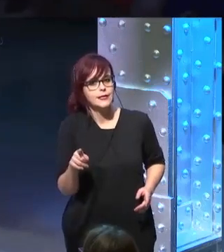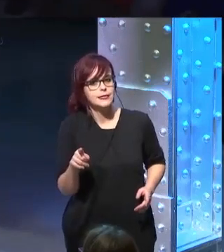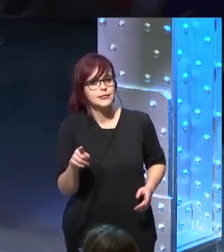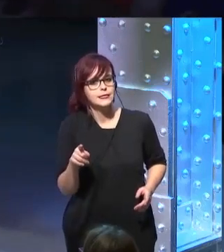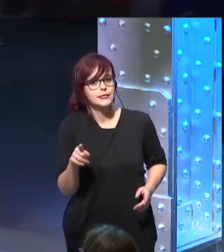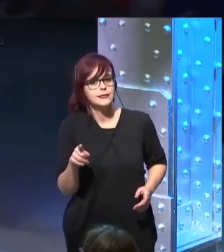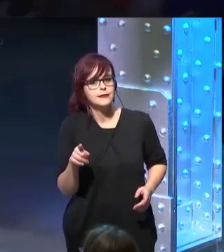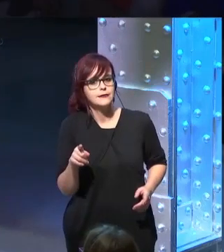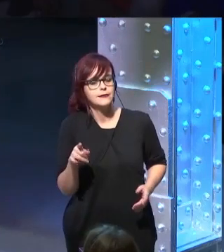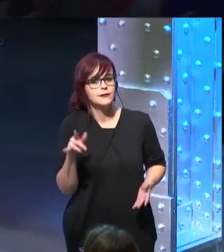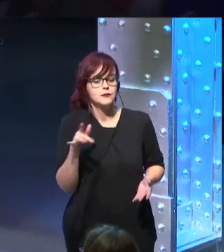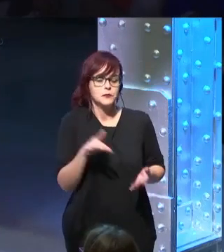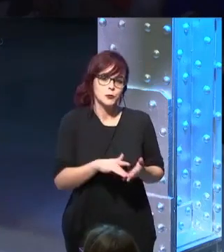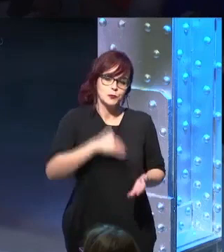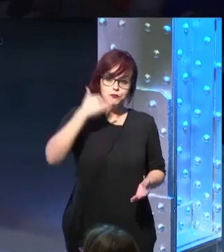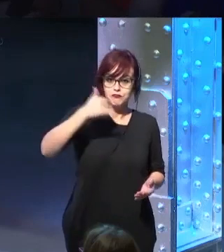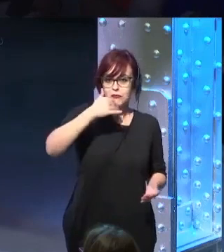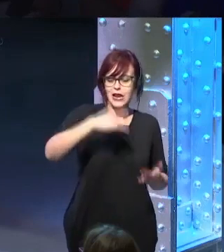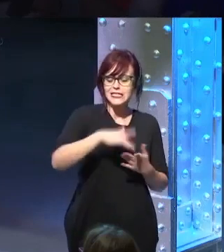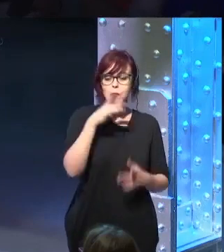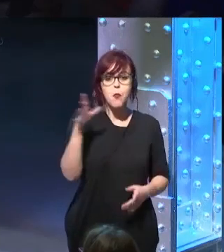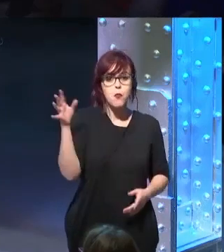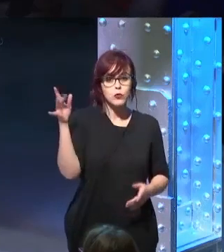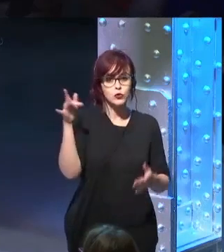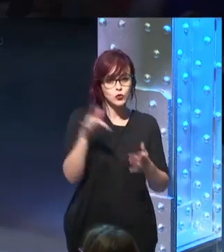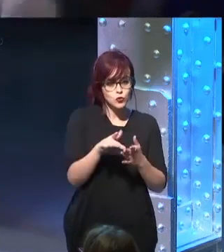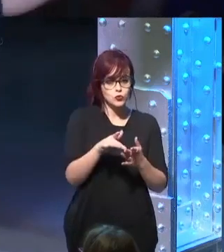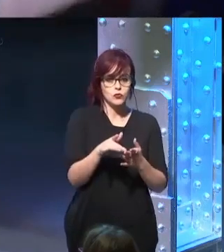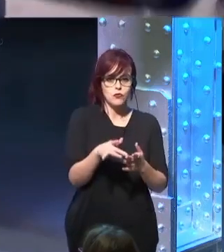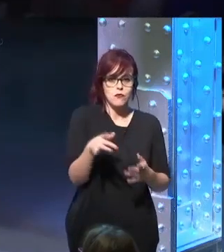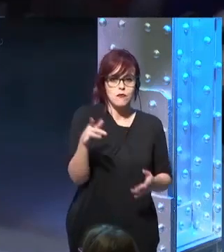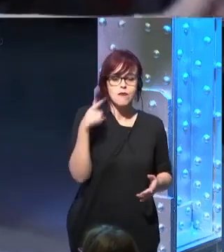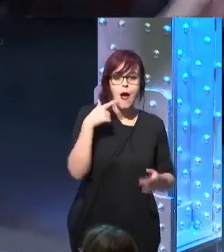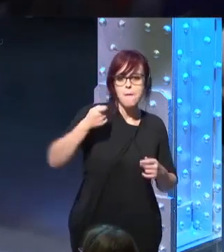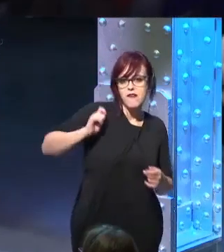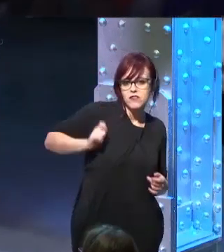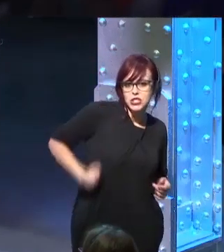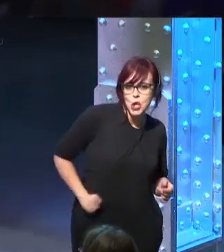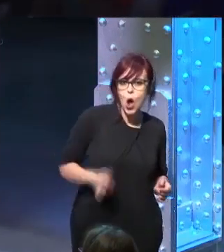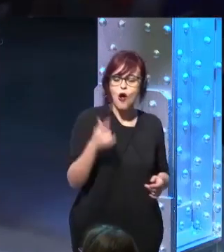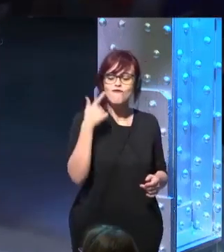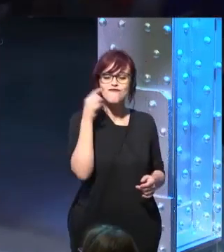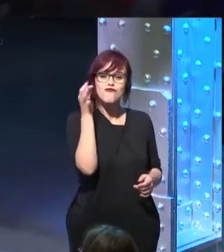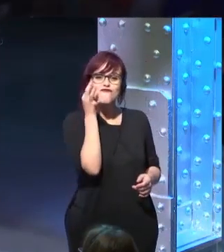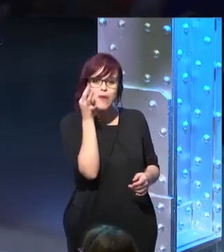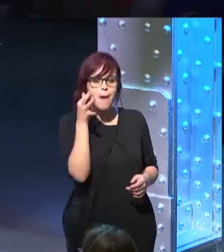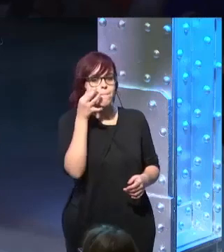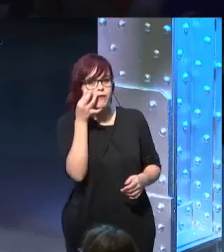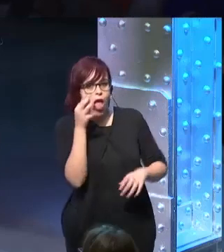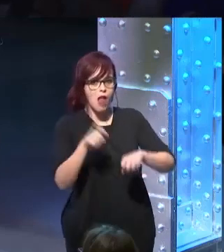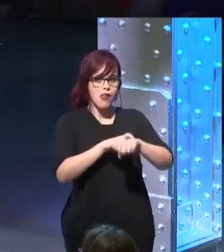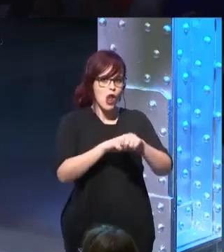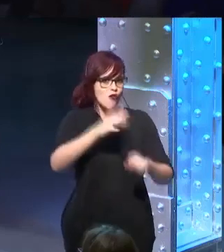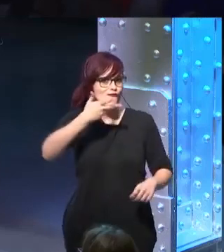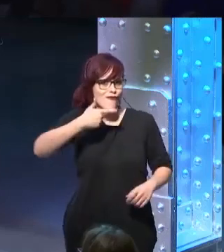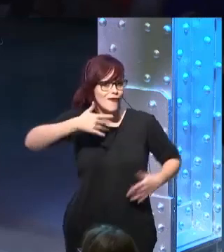que digamos que las mujeres de cualquier color, de cualquier profesión, hay algo que nos pone a